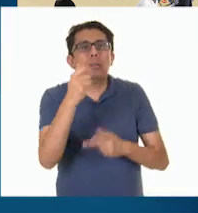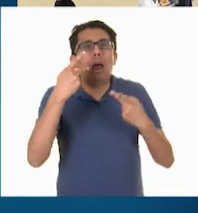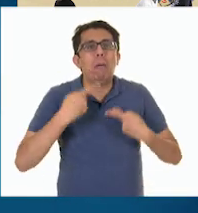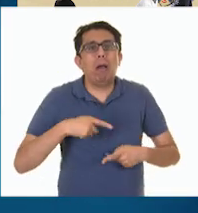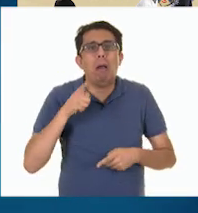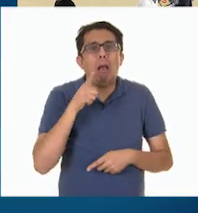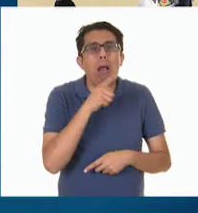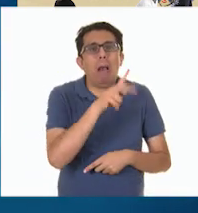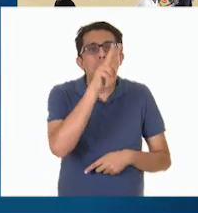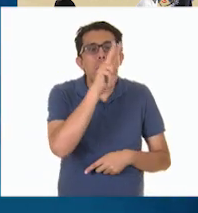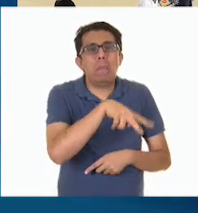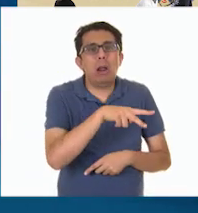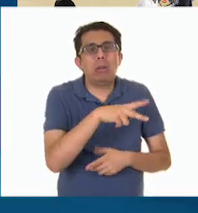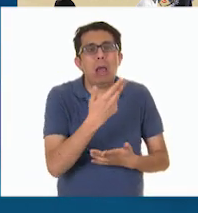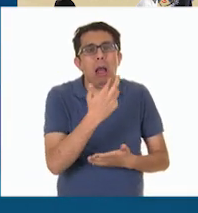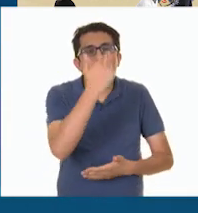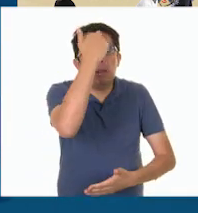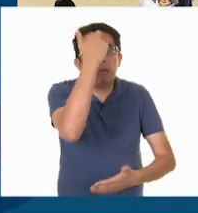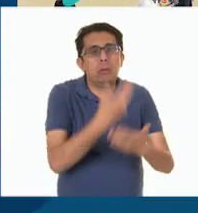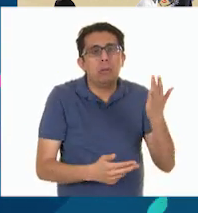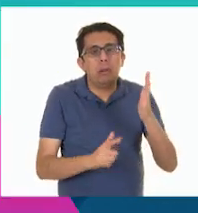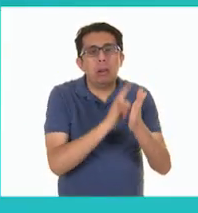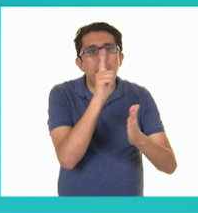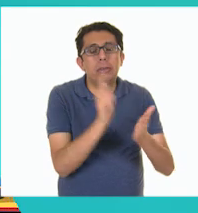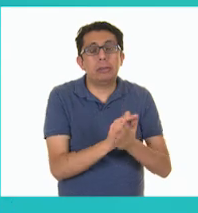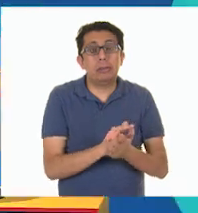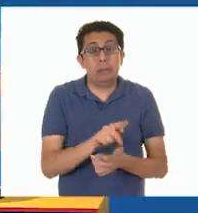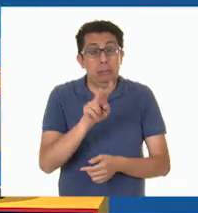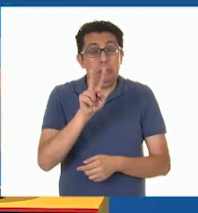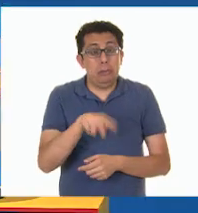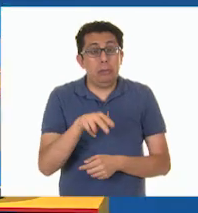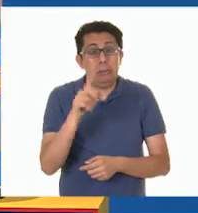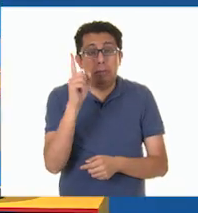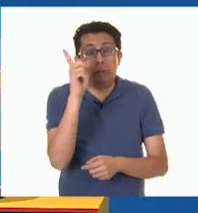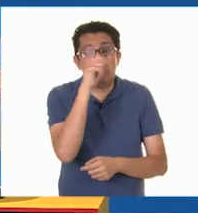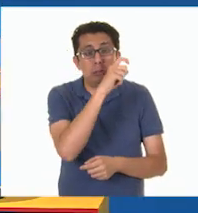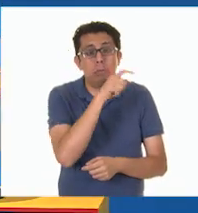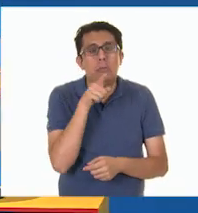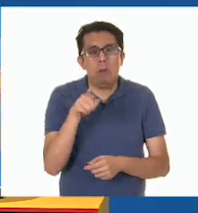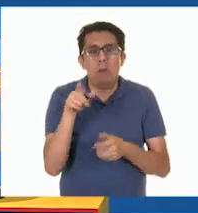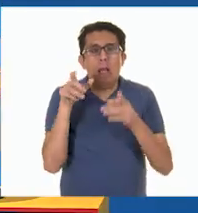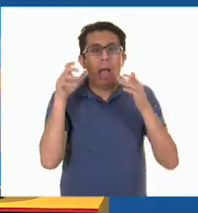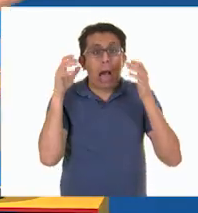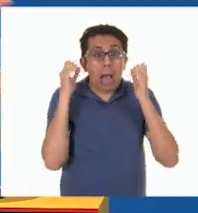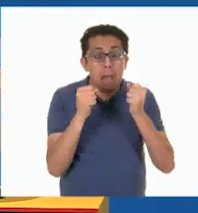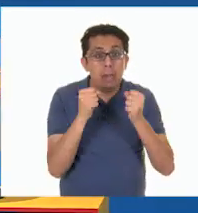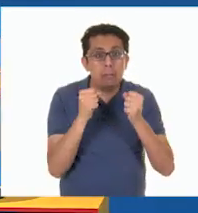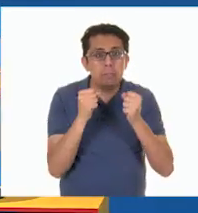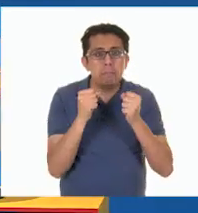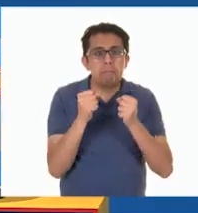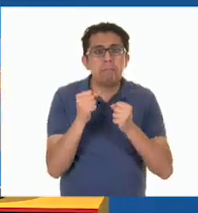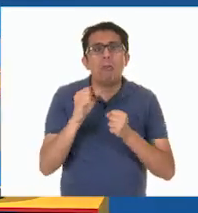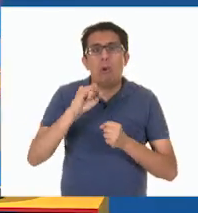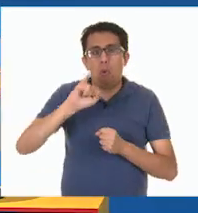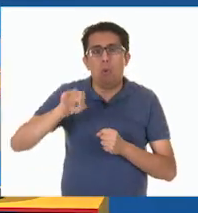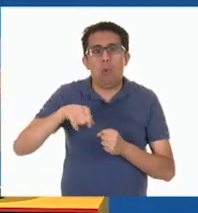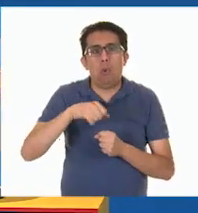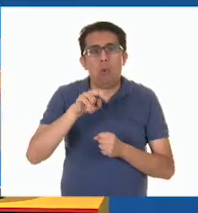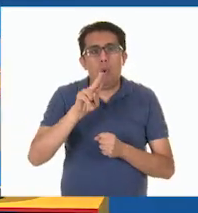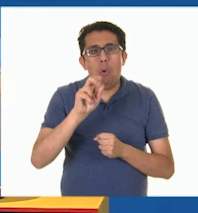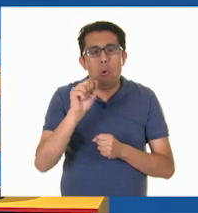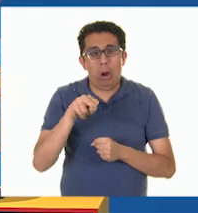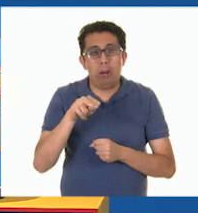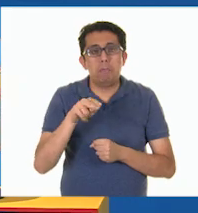delito. Vaya caso tan complejo. A ver, Ale Justiciera y Juan Carlos, vamos a contestar